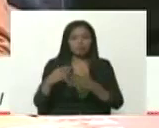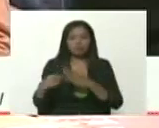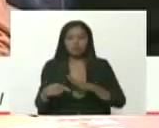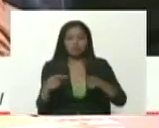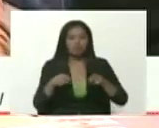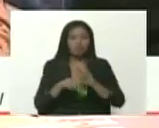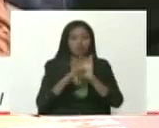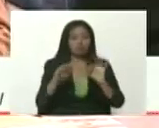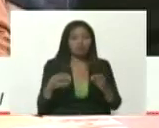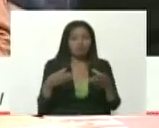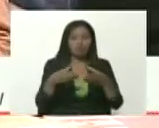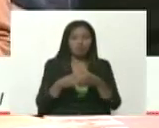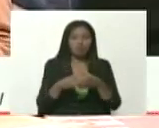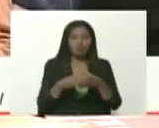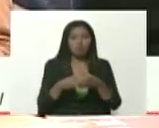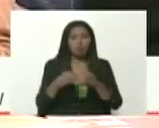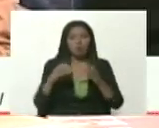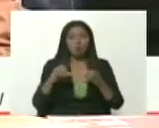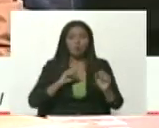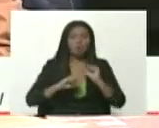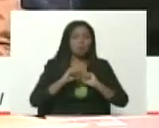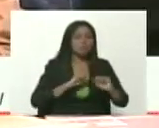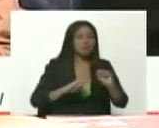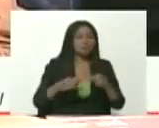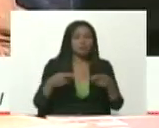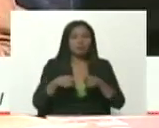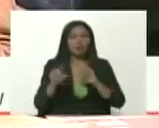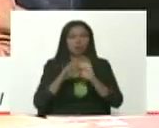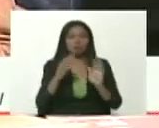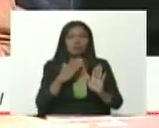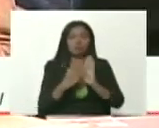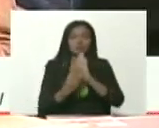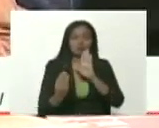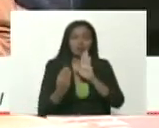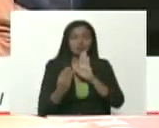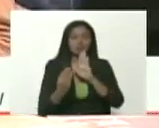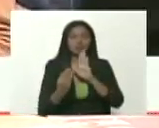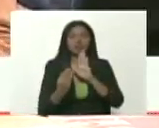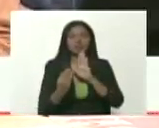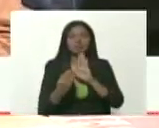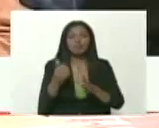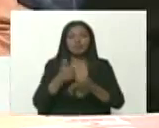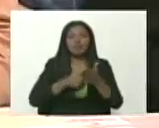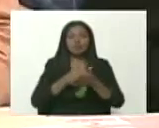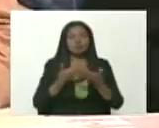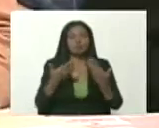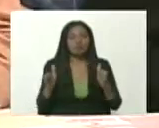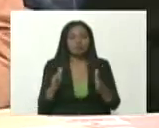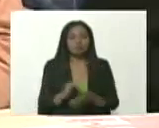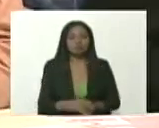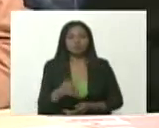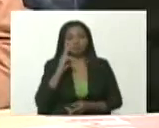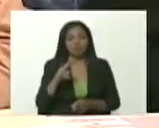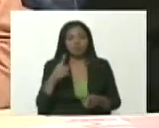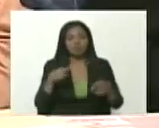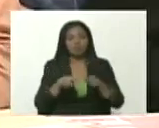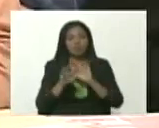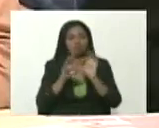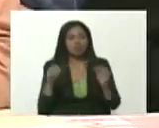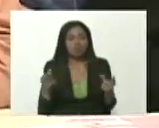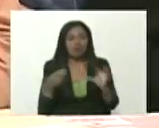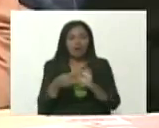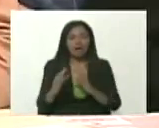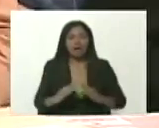RAS el partido en movimiento y el partido al frente de las luchas populares. Y cuando vemos allí ese casa